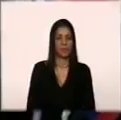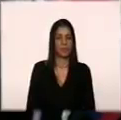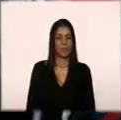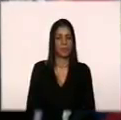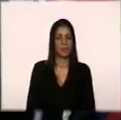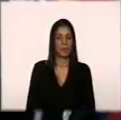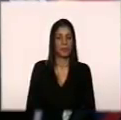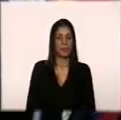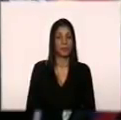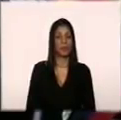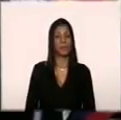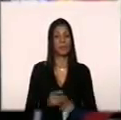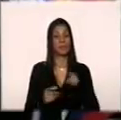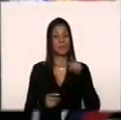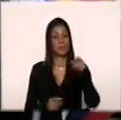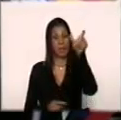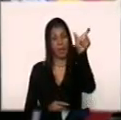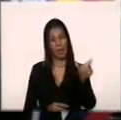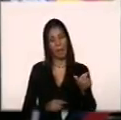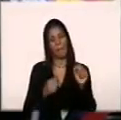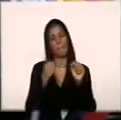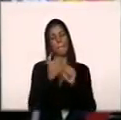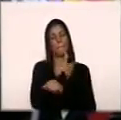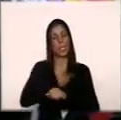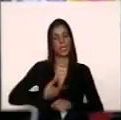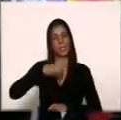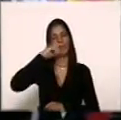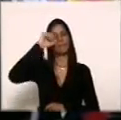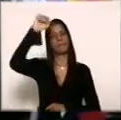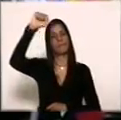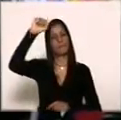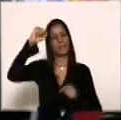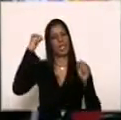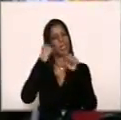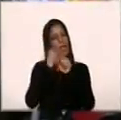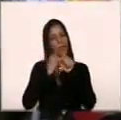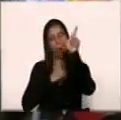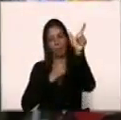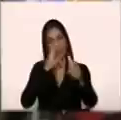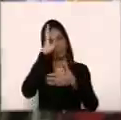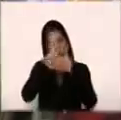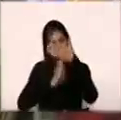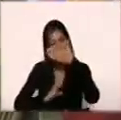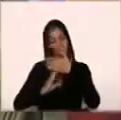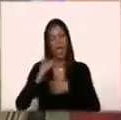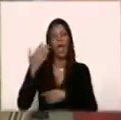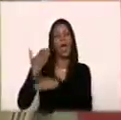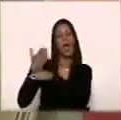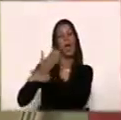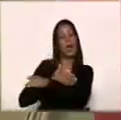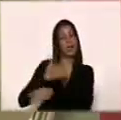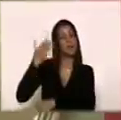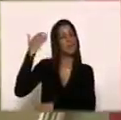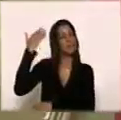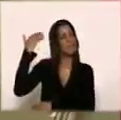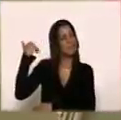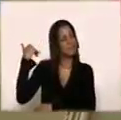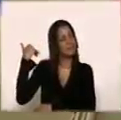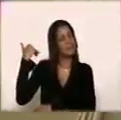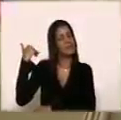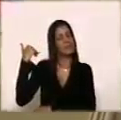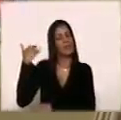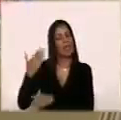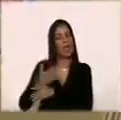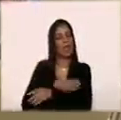Este compañero obrero, este compañero trabajador, ya antes de que existiera esta Asamblea Nacional